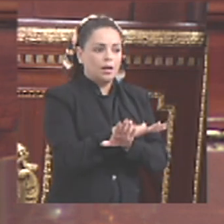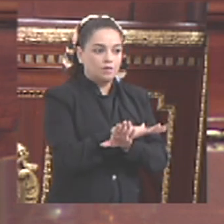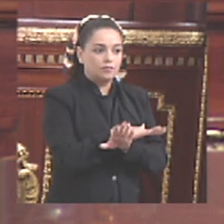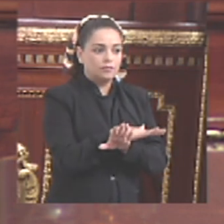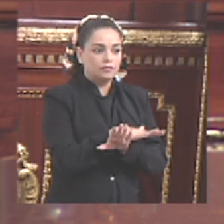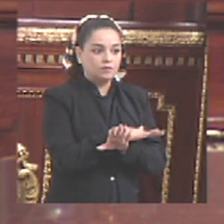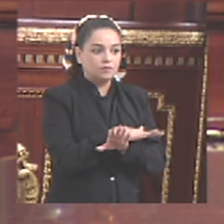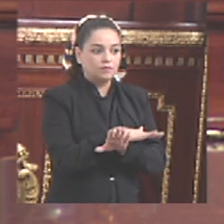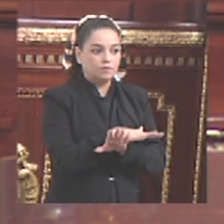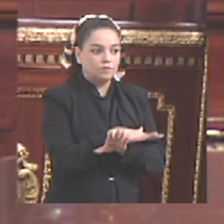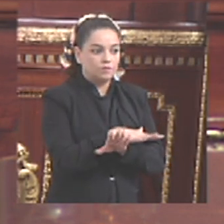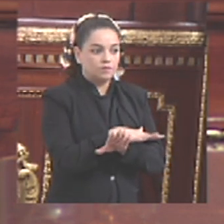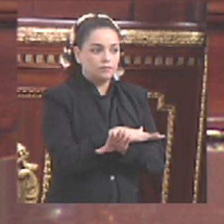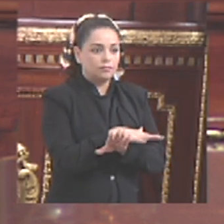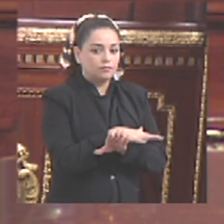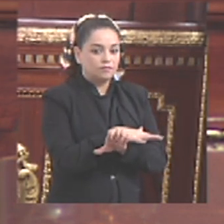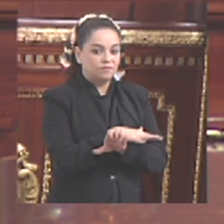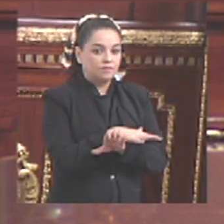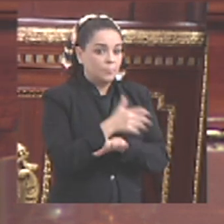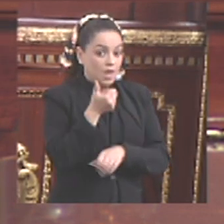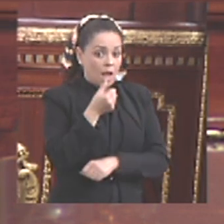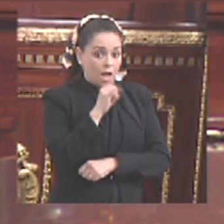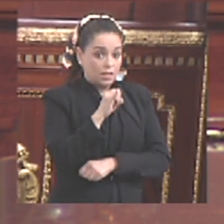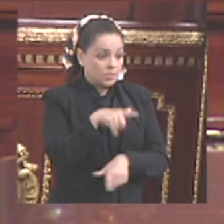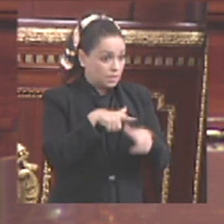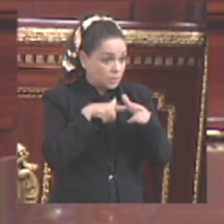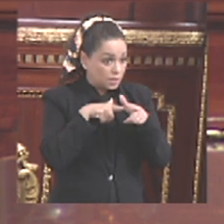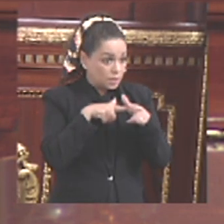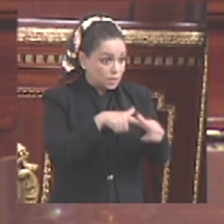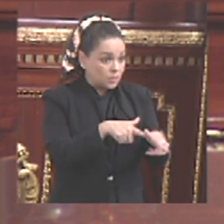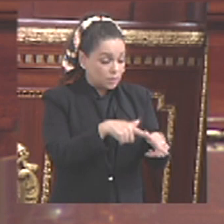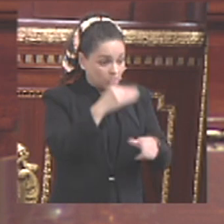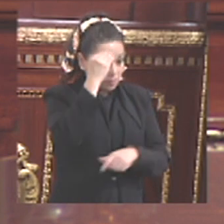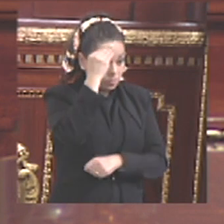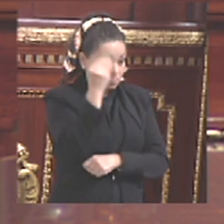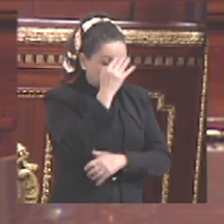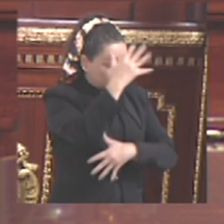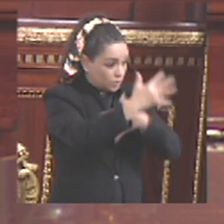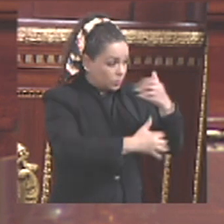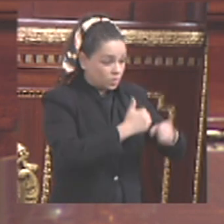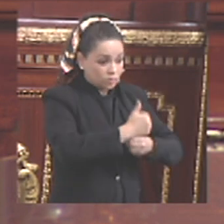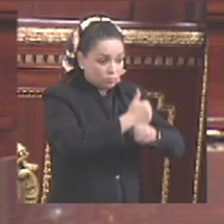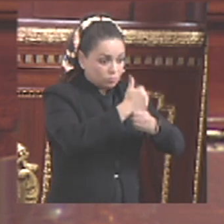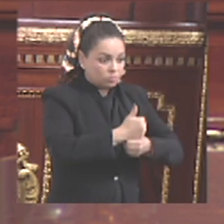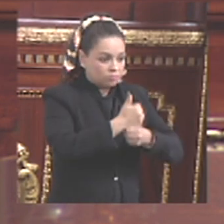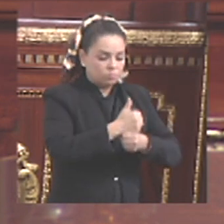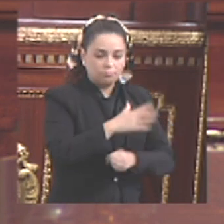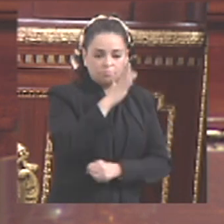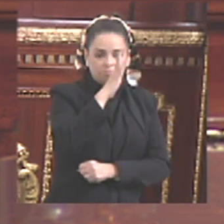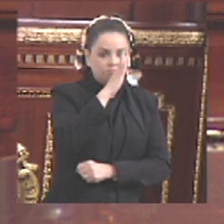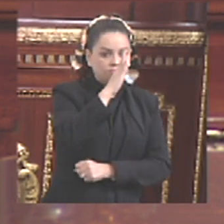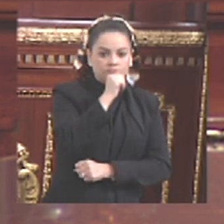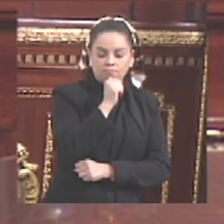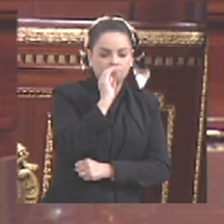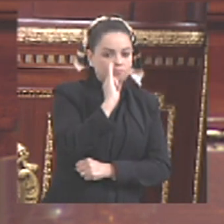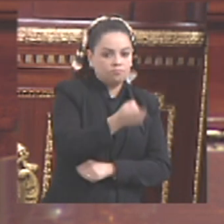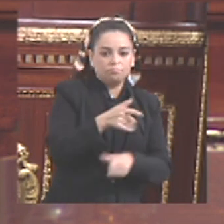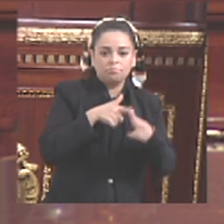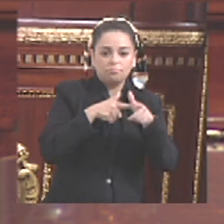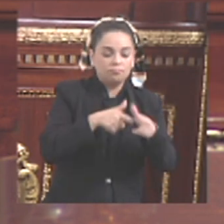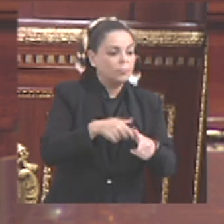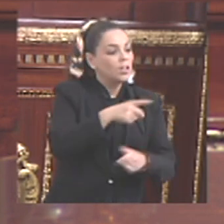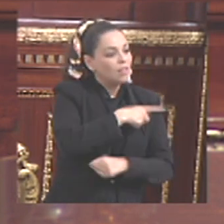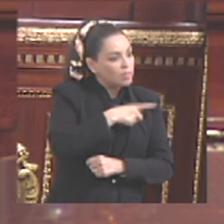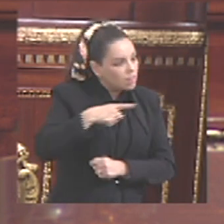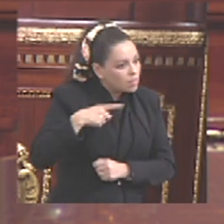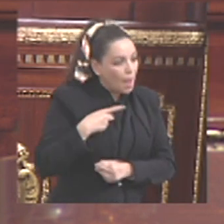permitir que se repita la tragedia o la historia. Siempre debemos de estar preparados